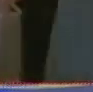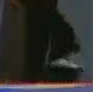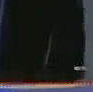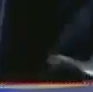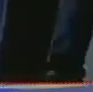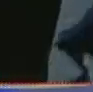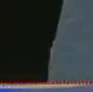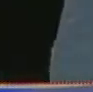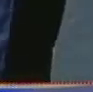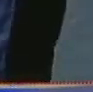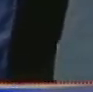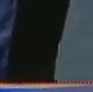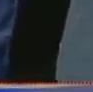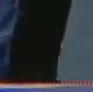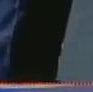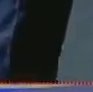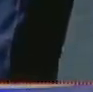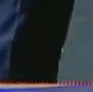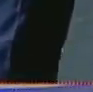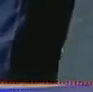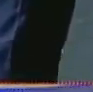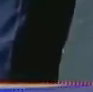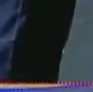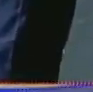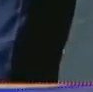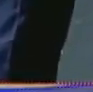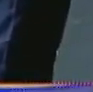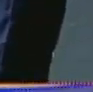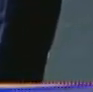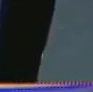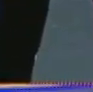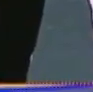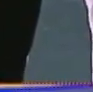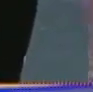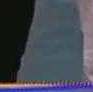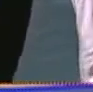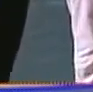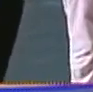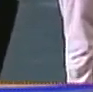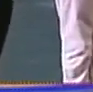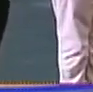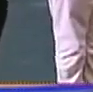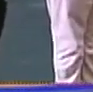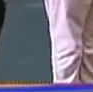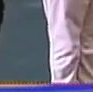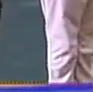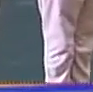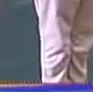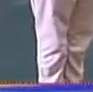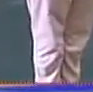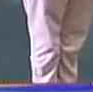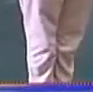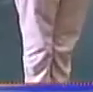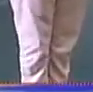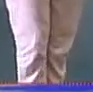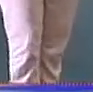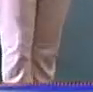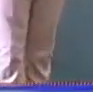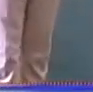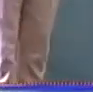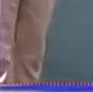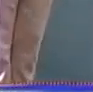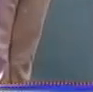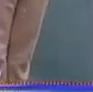Colombia la Grande, en virtud de lo cual su memoria será elevada al más alto altar de la patria al lado de los grandes personajes